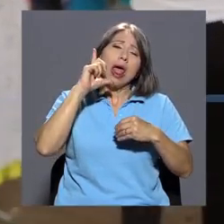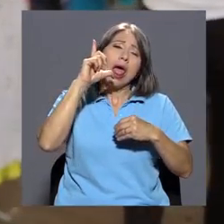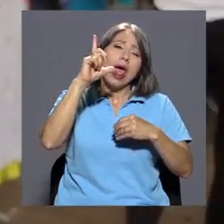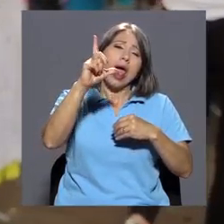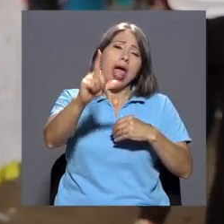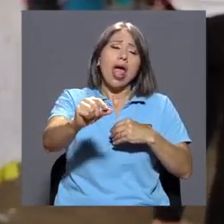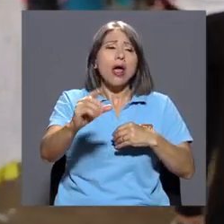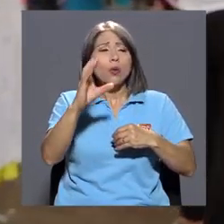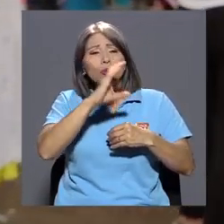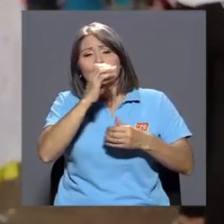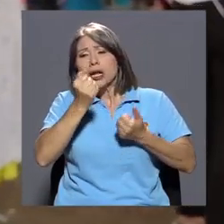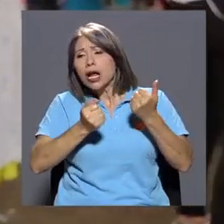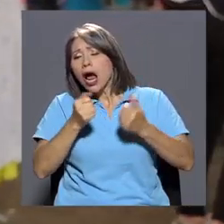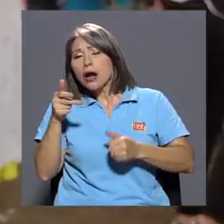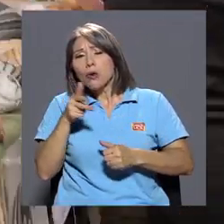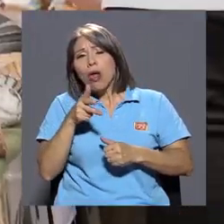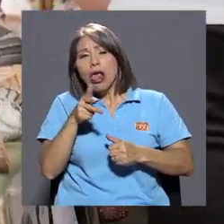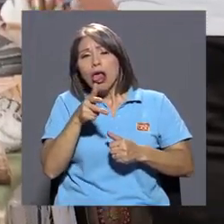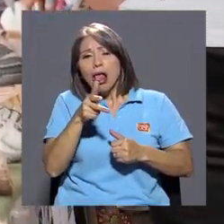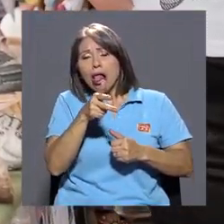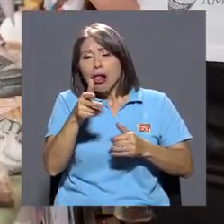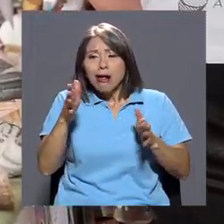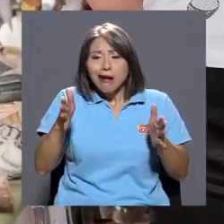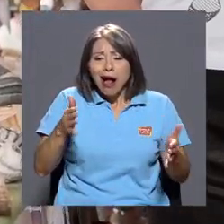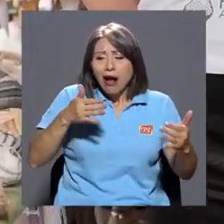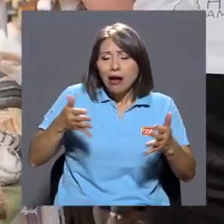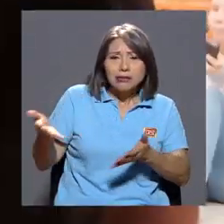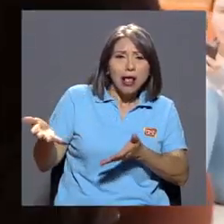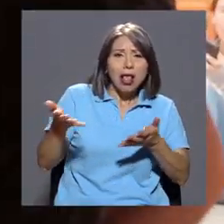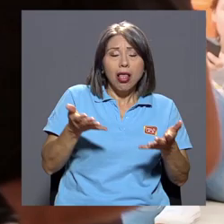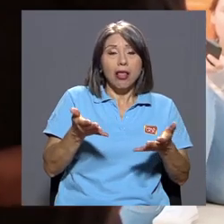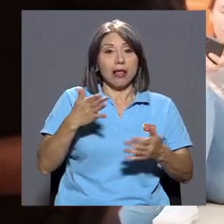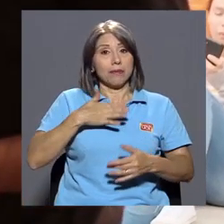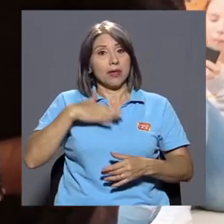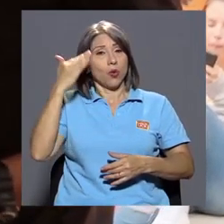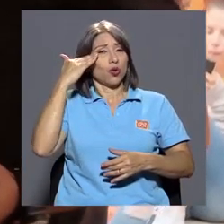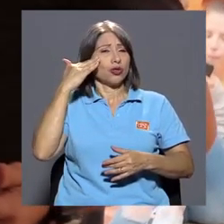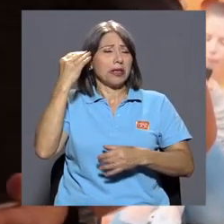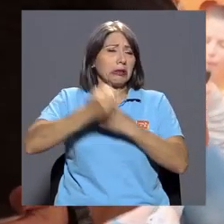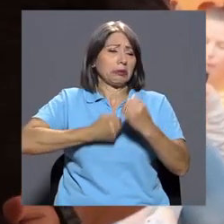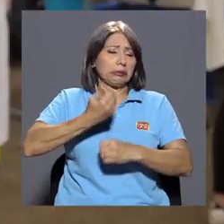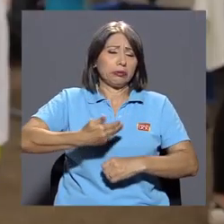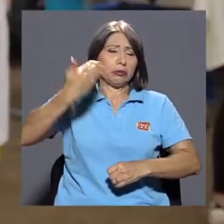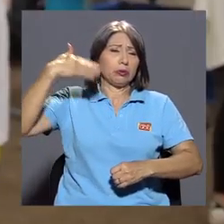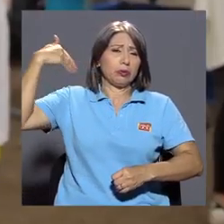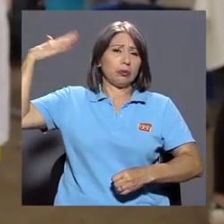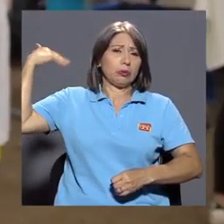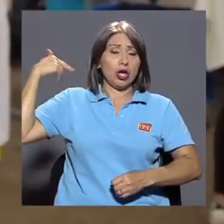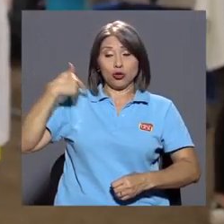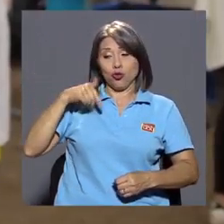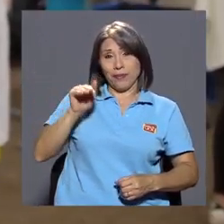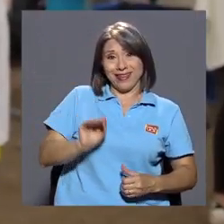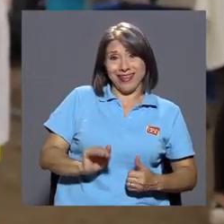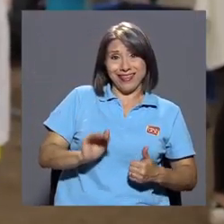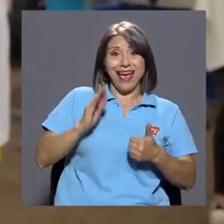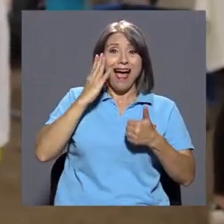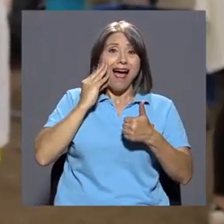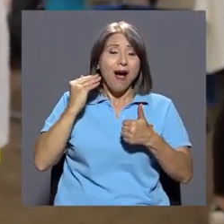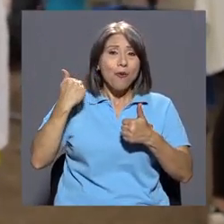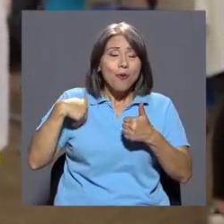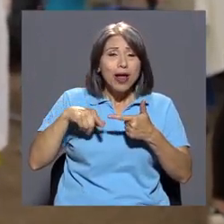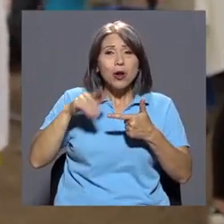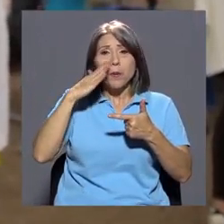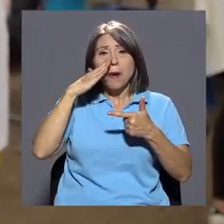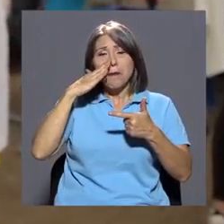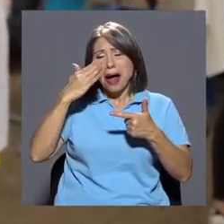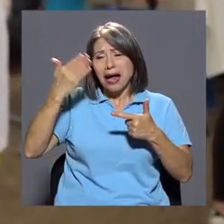buscar carro y todo eso, y jalar las cajas. El conocimiento mío es ancestral, desde muy pequeña mi abuelo, mi mamá y mis abuelos,